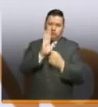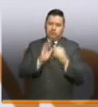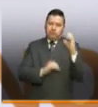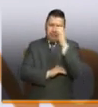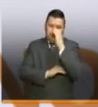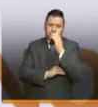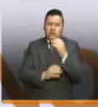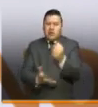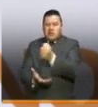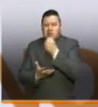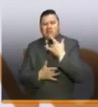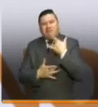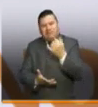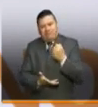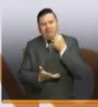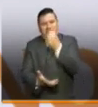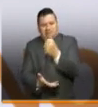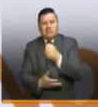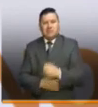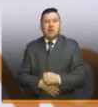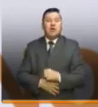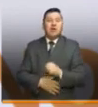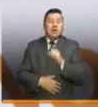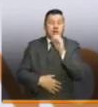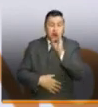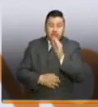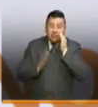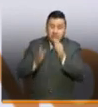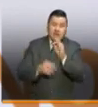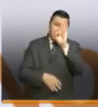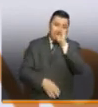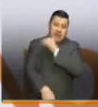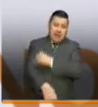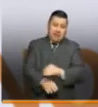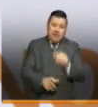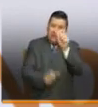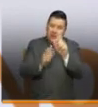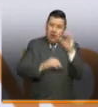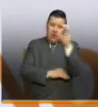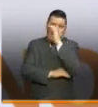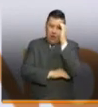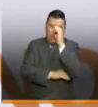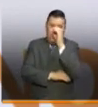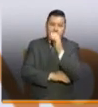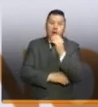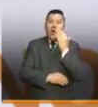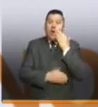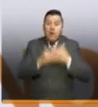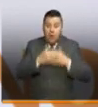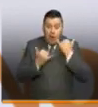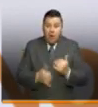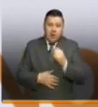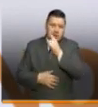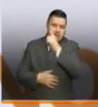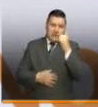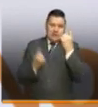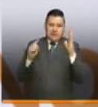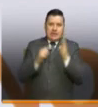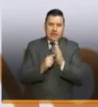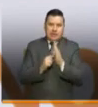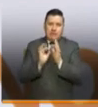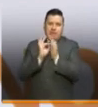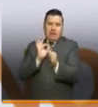ingreso solidario un programa dirigido a 3 millones de colombianos que van a recibir a partir de hoy 160 mil pesos